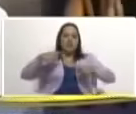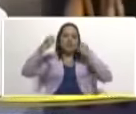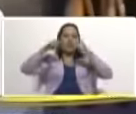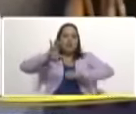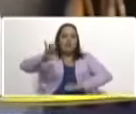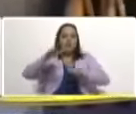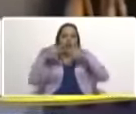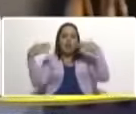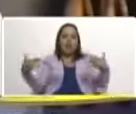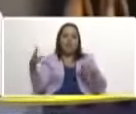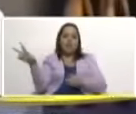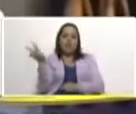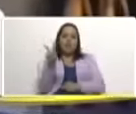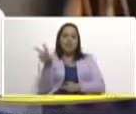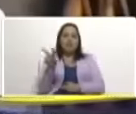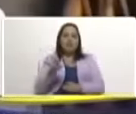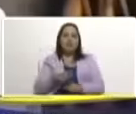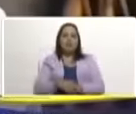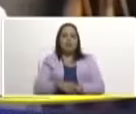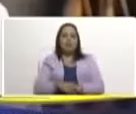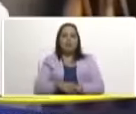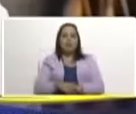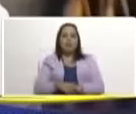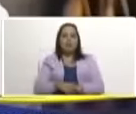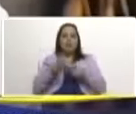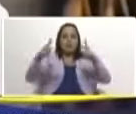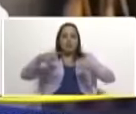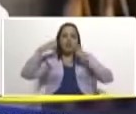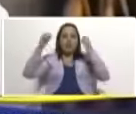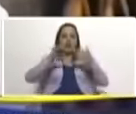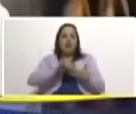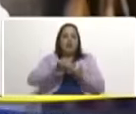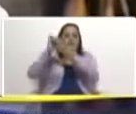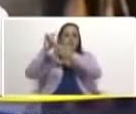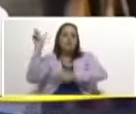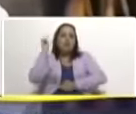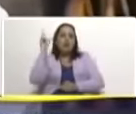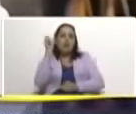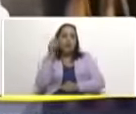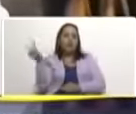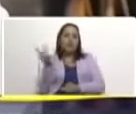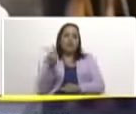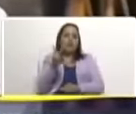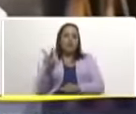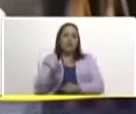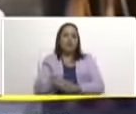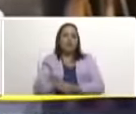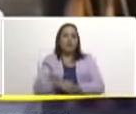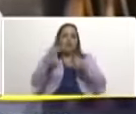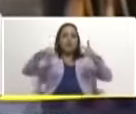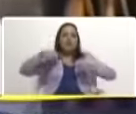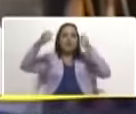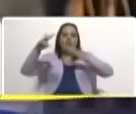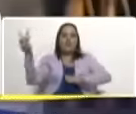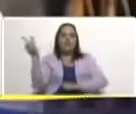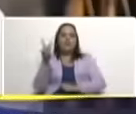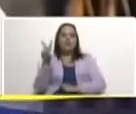patria grande venezolana! ¡Que vivan los héroes y heroínas de Venezuela! ¡Que viva